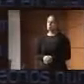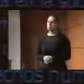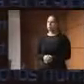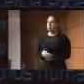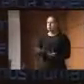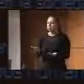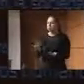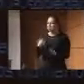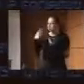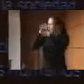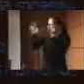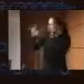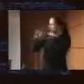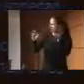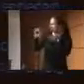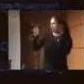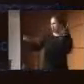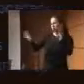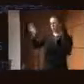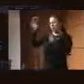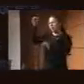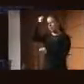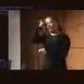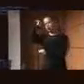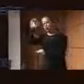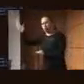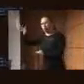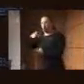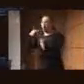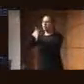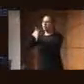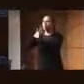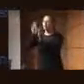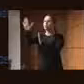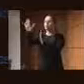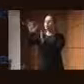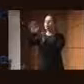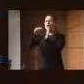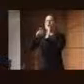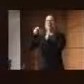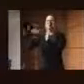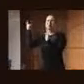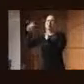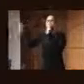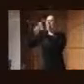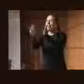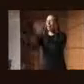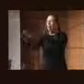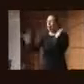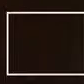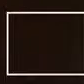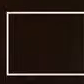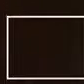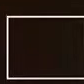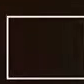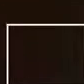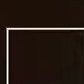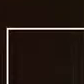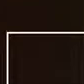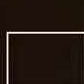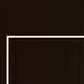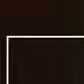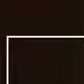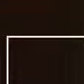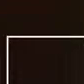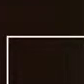¿Qué se entiende cuando el mundo académico, en el ámbito de la discapacidad, cuando habla de cambios de modelos, cambios de paradigma? Bueno, yo voy a dar una explicación como muy de